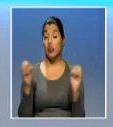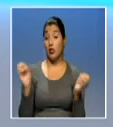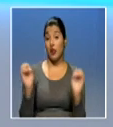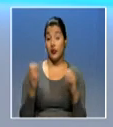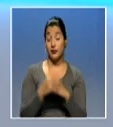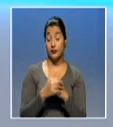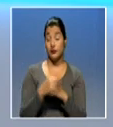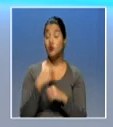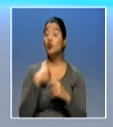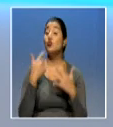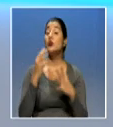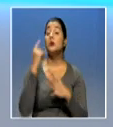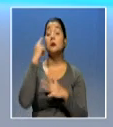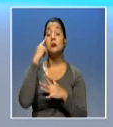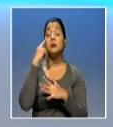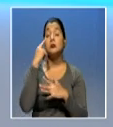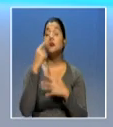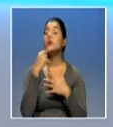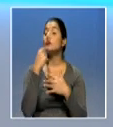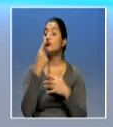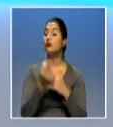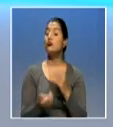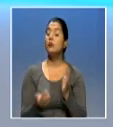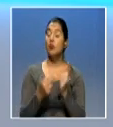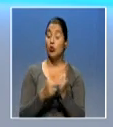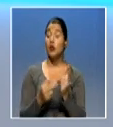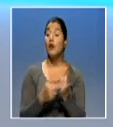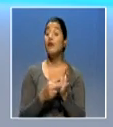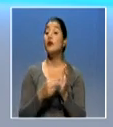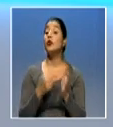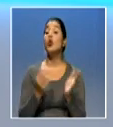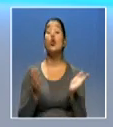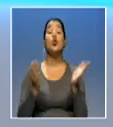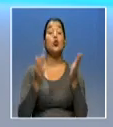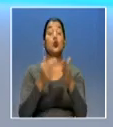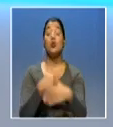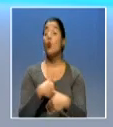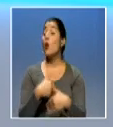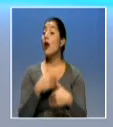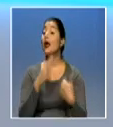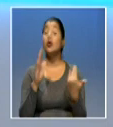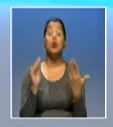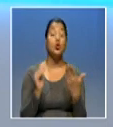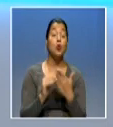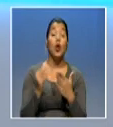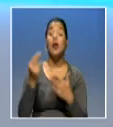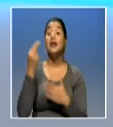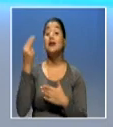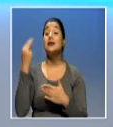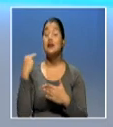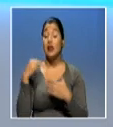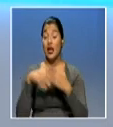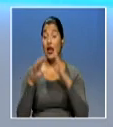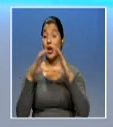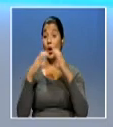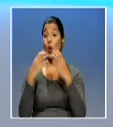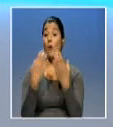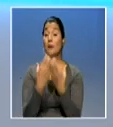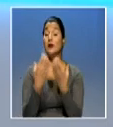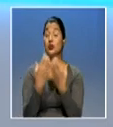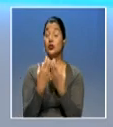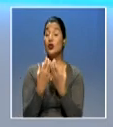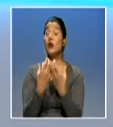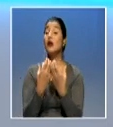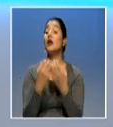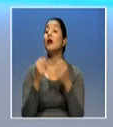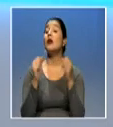Yo lo he venido sosteniendo reiteradamente. No existe en toda la historia de las comisiones legislativas